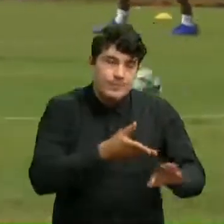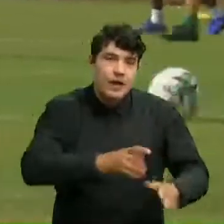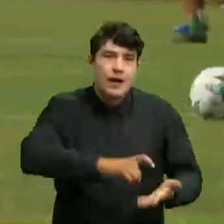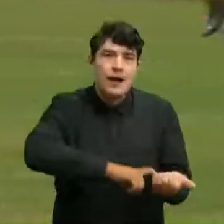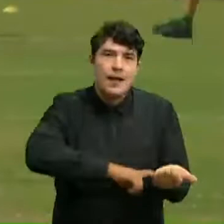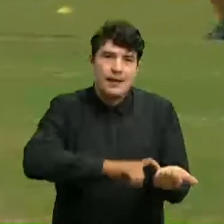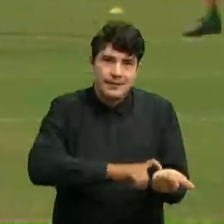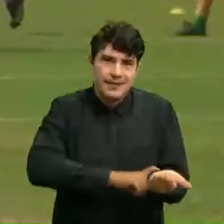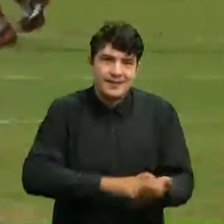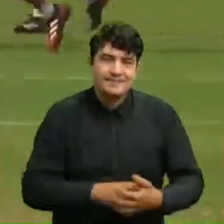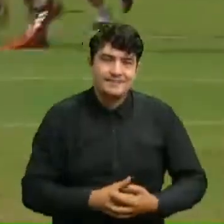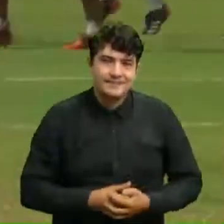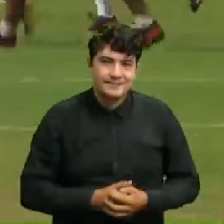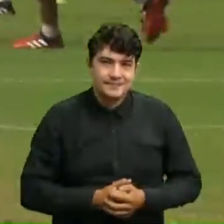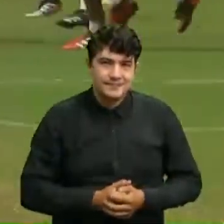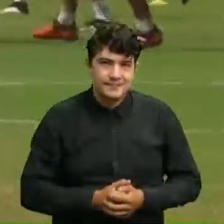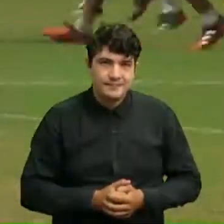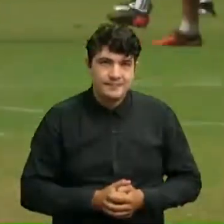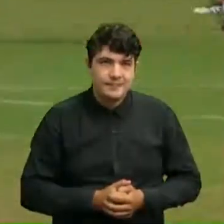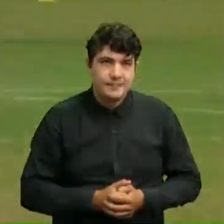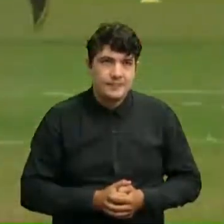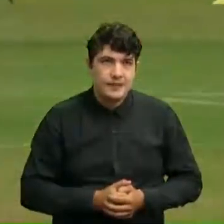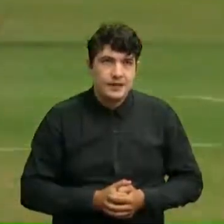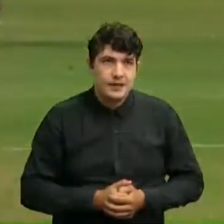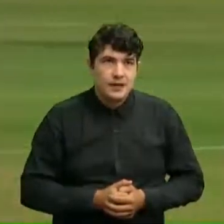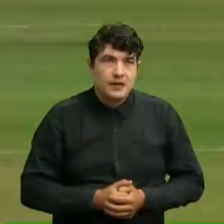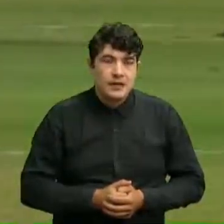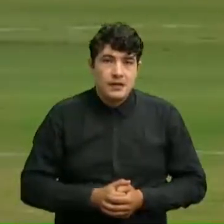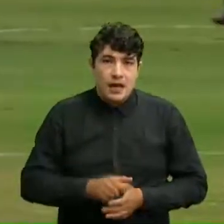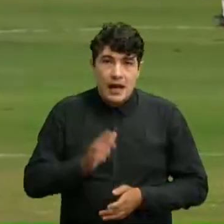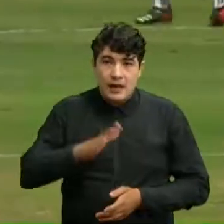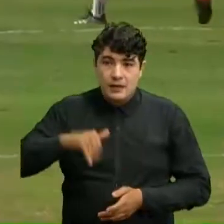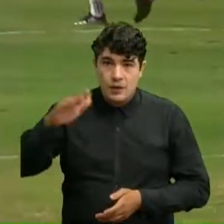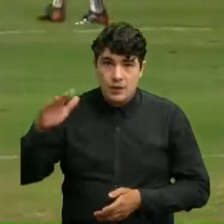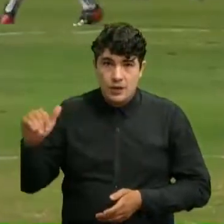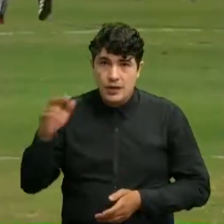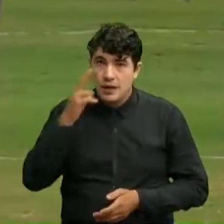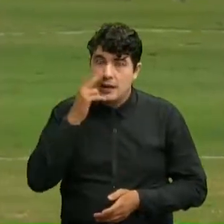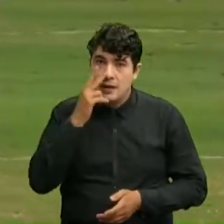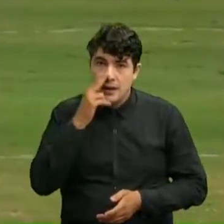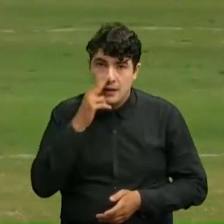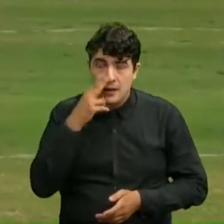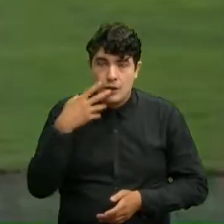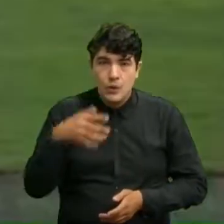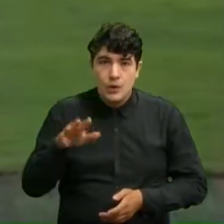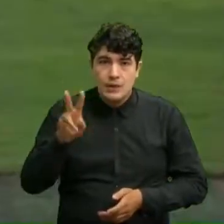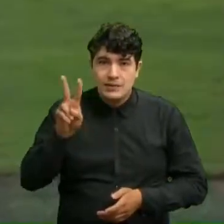verde antioqueño, los números indican que es tercero de la tabla con 14 unidades en 7 juegos disputados.